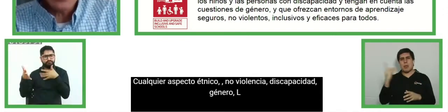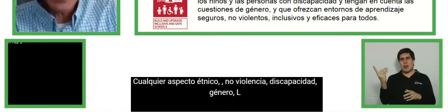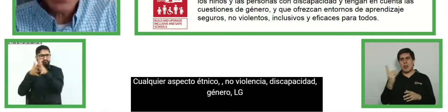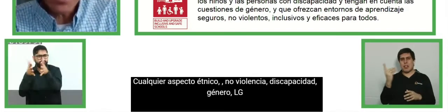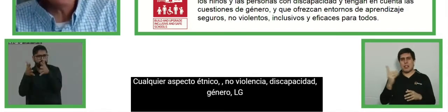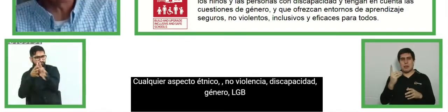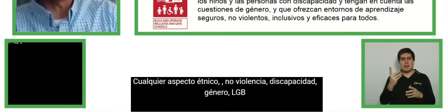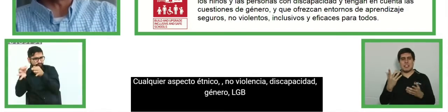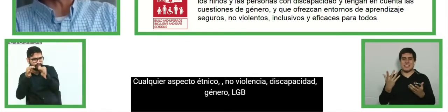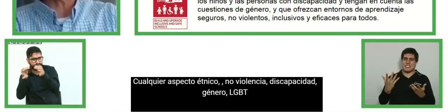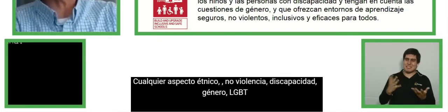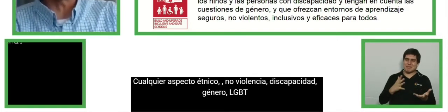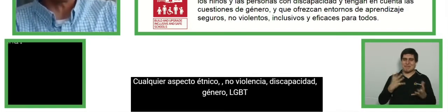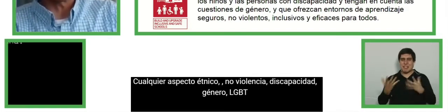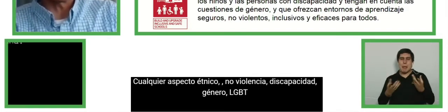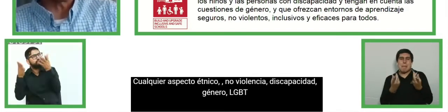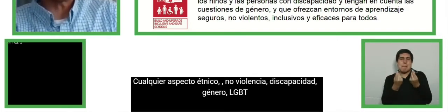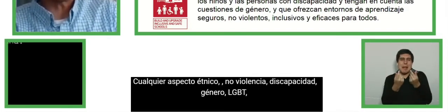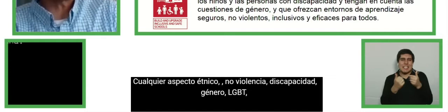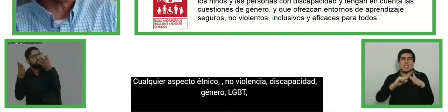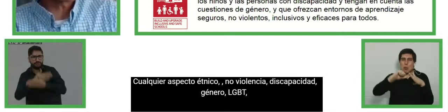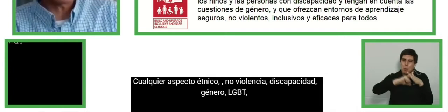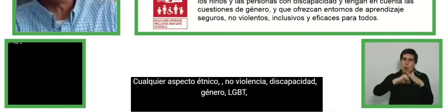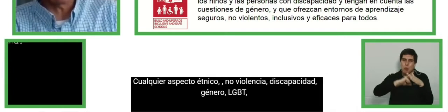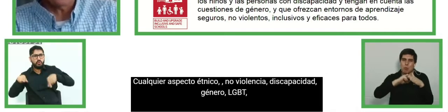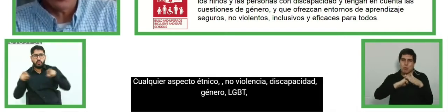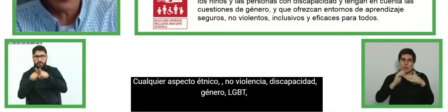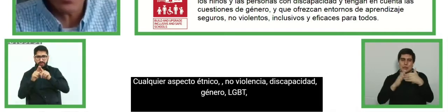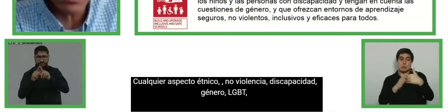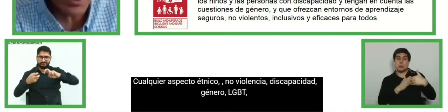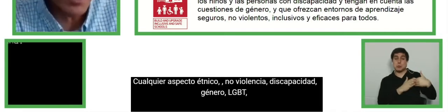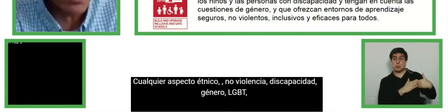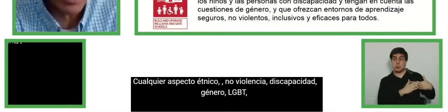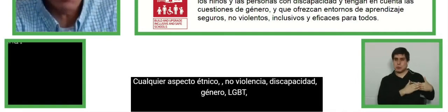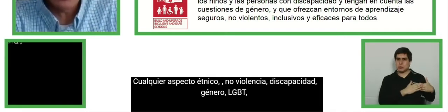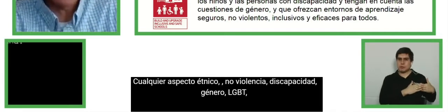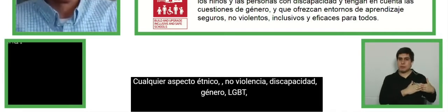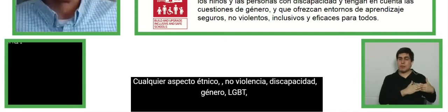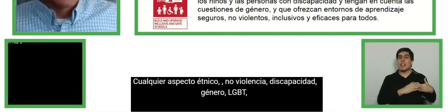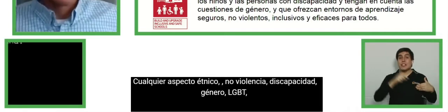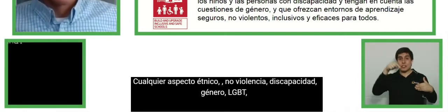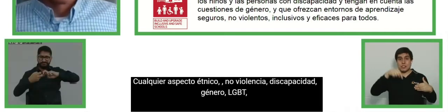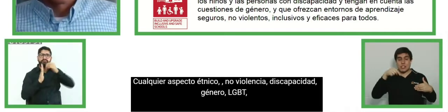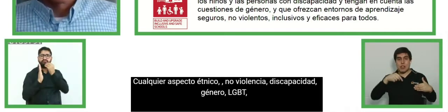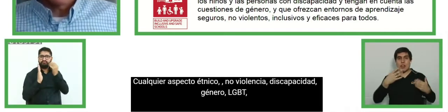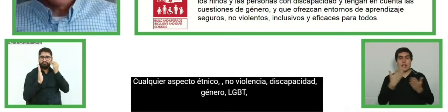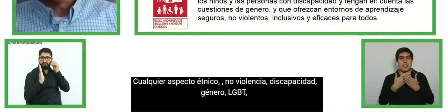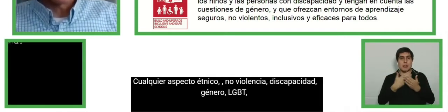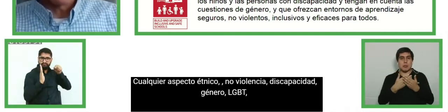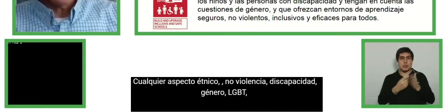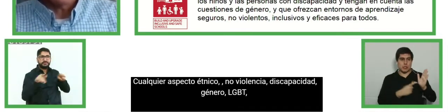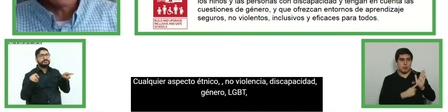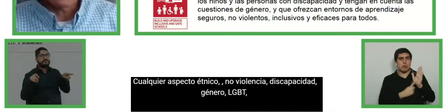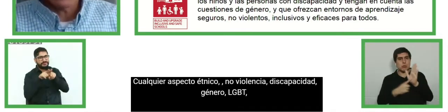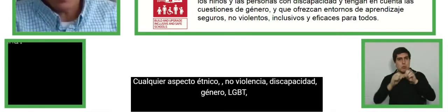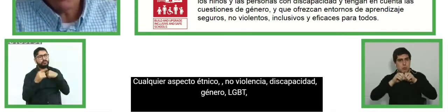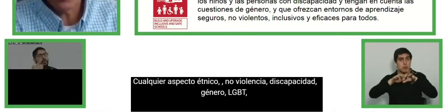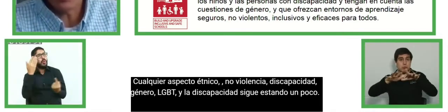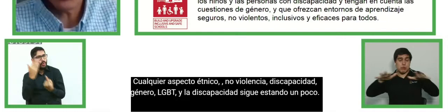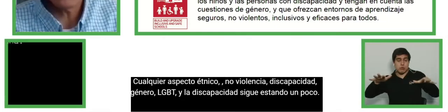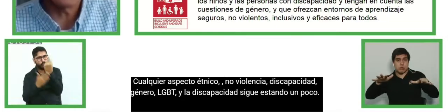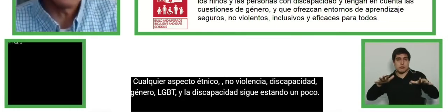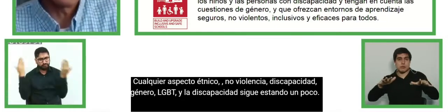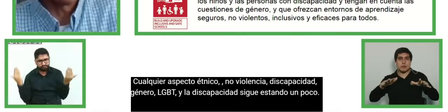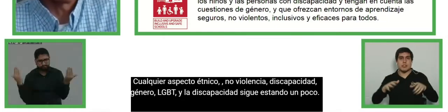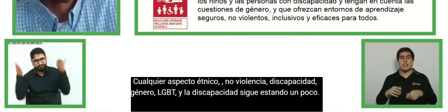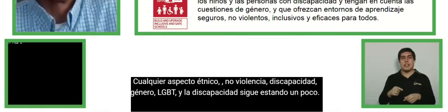todavía sigue estando un poco oculto. Entonces yo creo que por eso es tan importante que estos eventos realmente tengan la difusión que